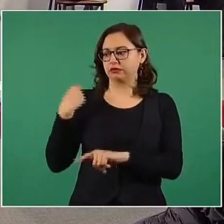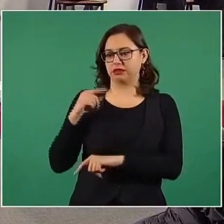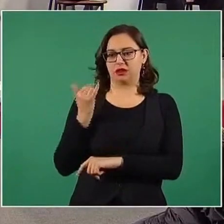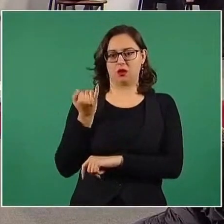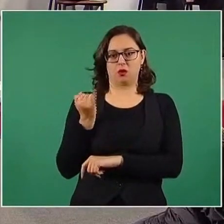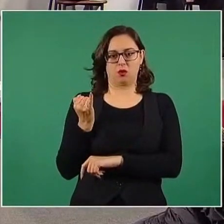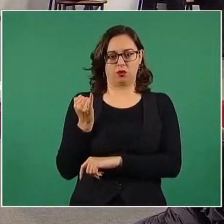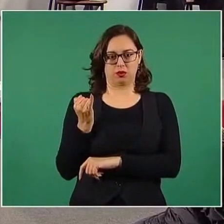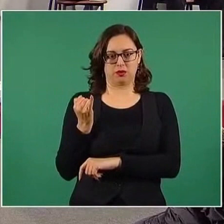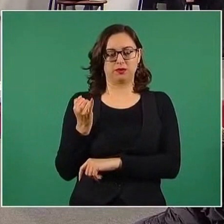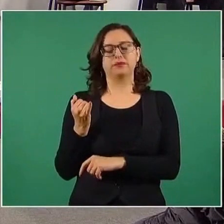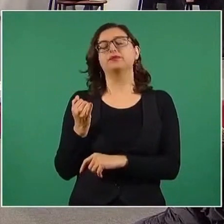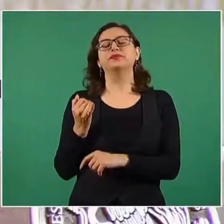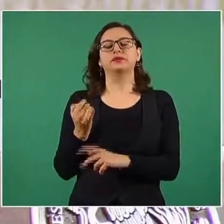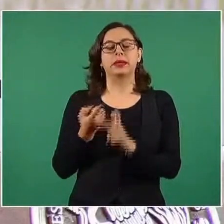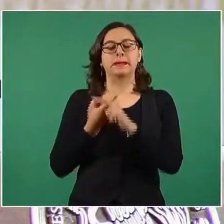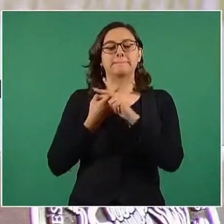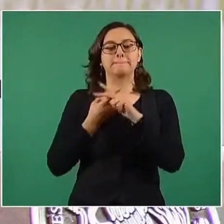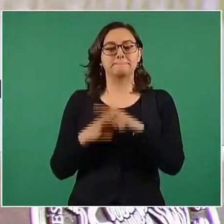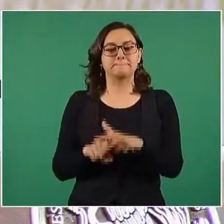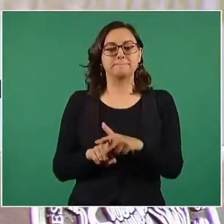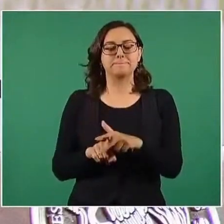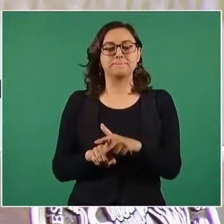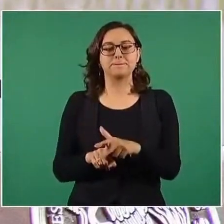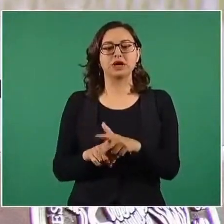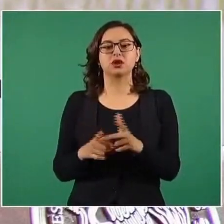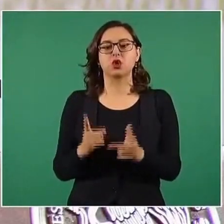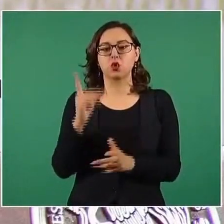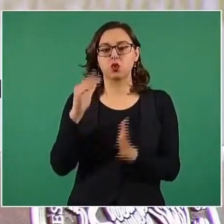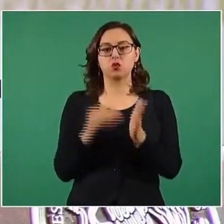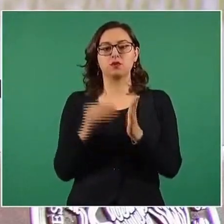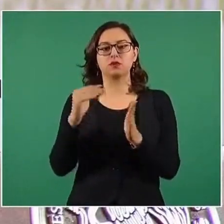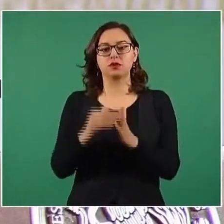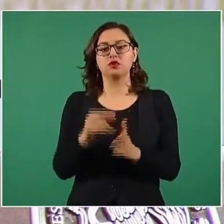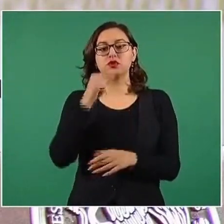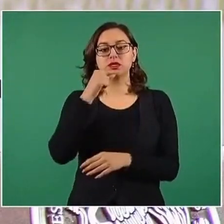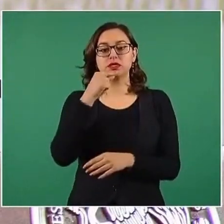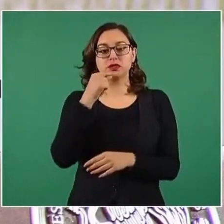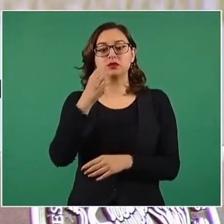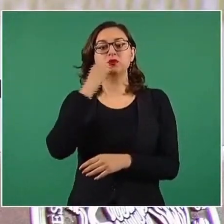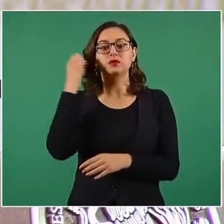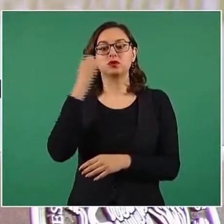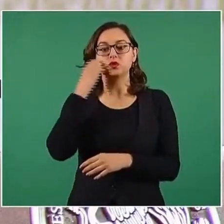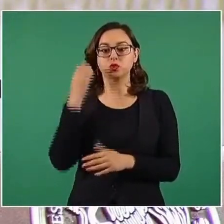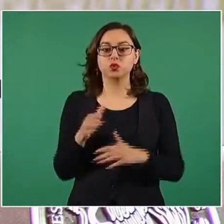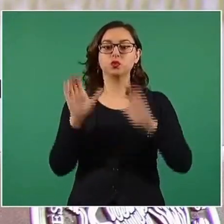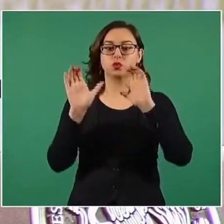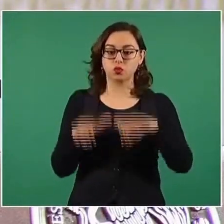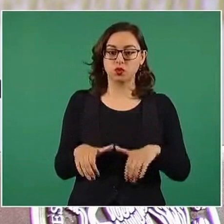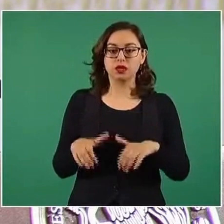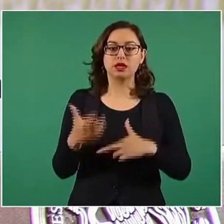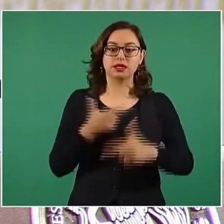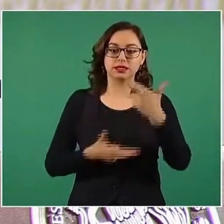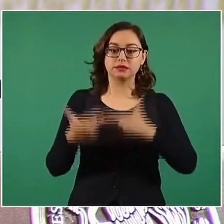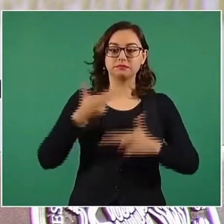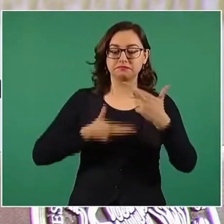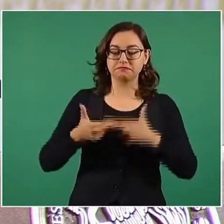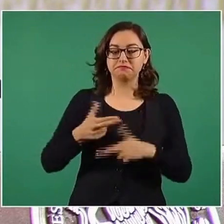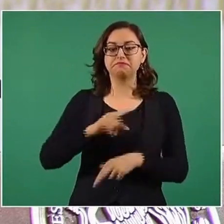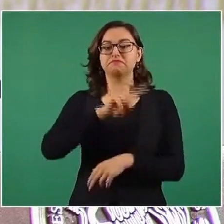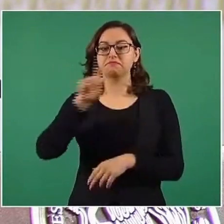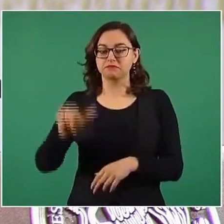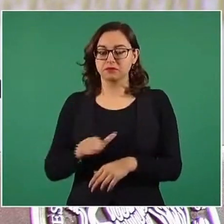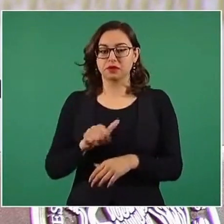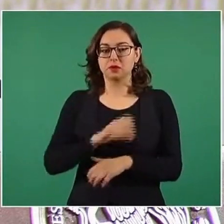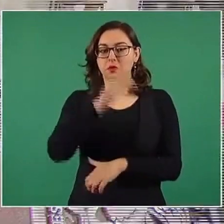inicio, en donde recordemos que empezamos con cerca de 1 millón de niños que entraron o iniciaron el regreso, y que después